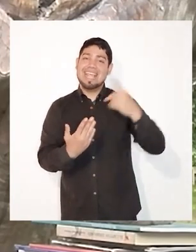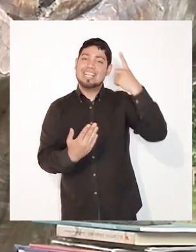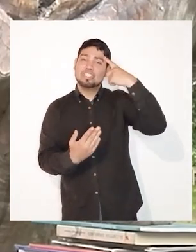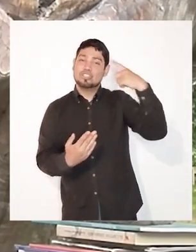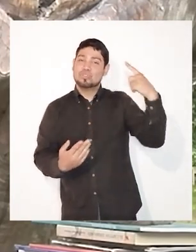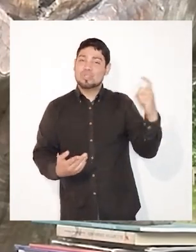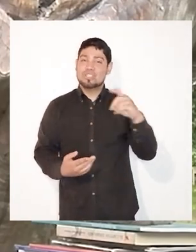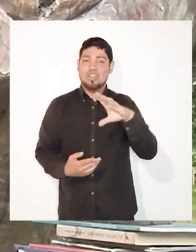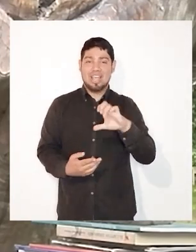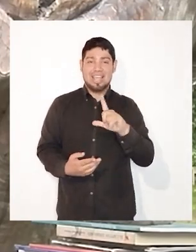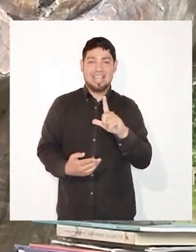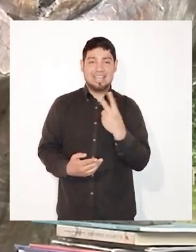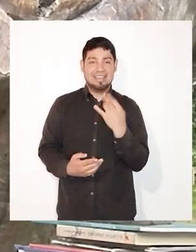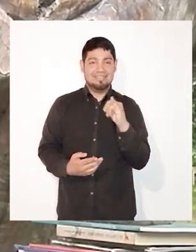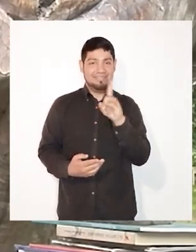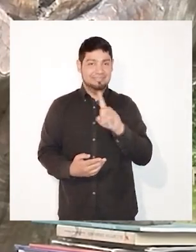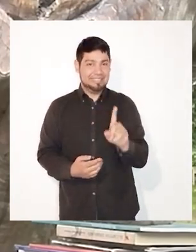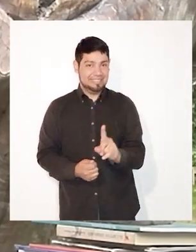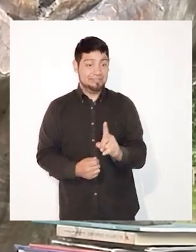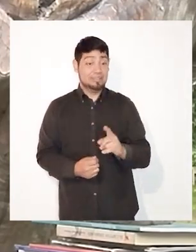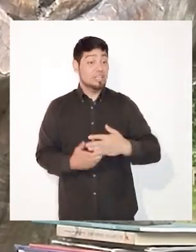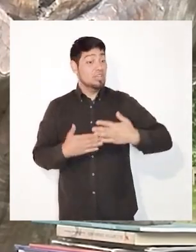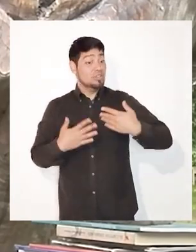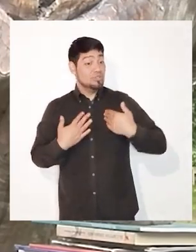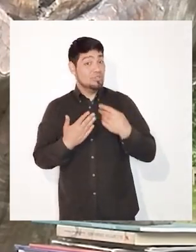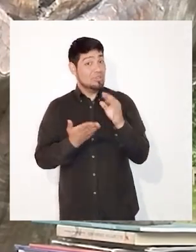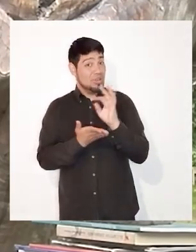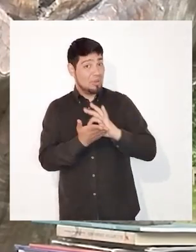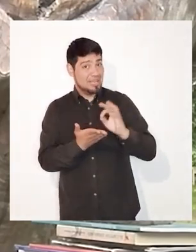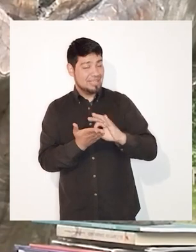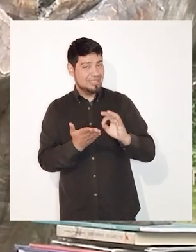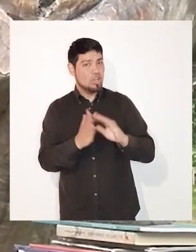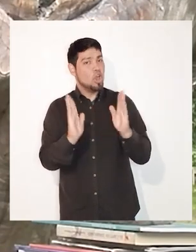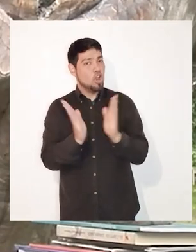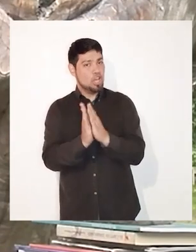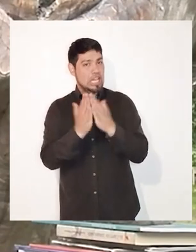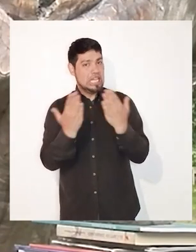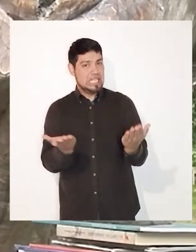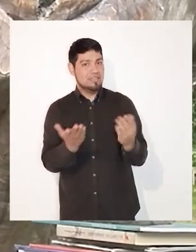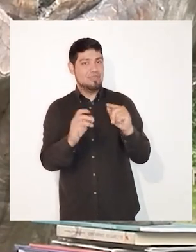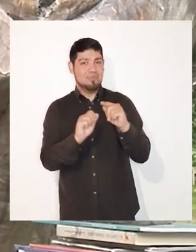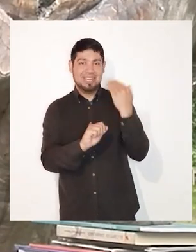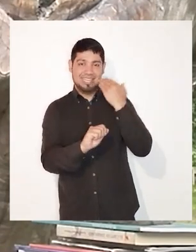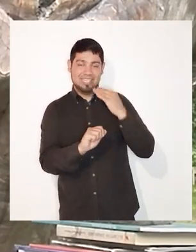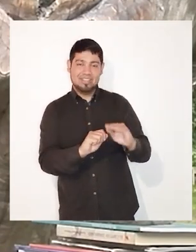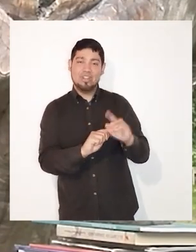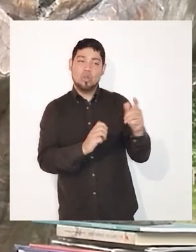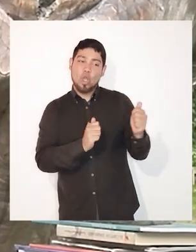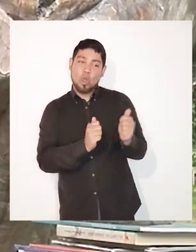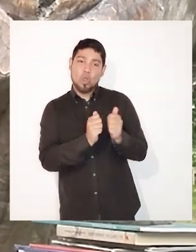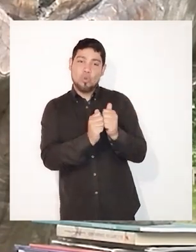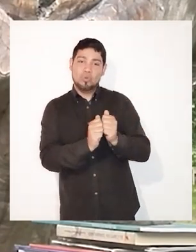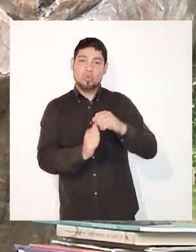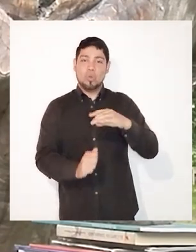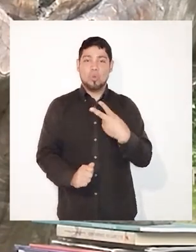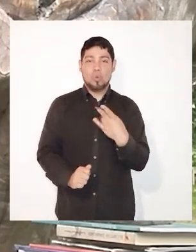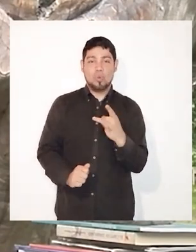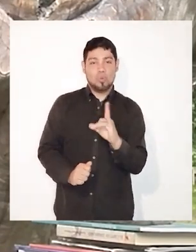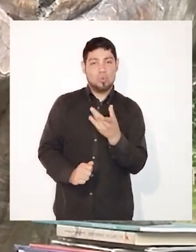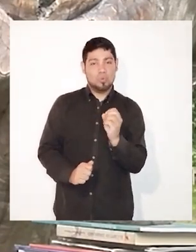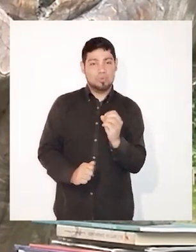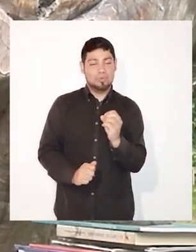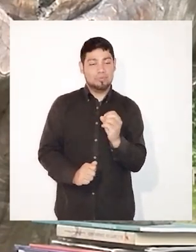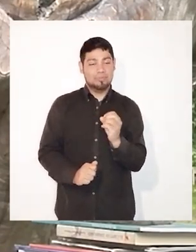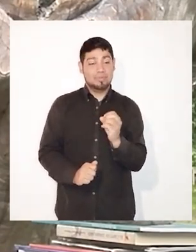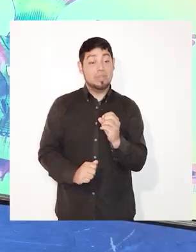Mi primer trabajo como autora infantil, que publicamos junto a Hugo Vera, sobre la